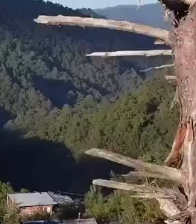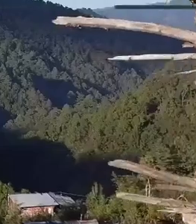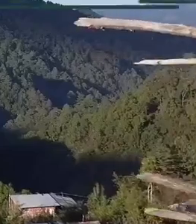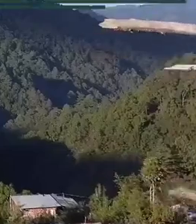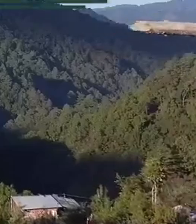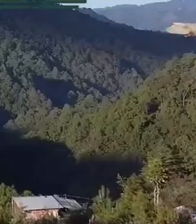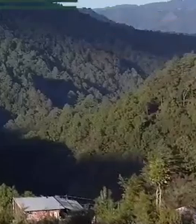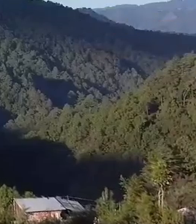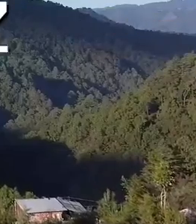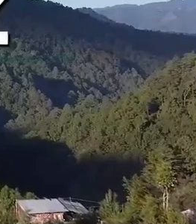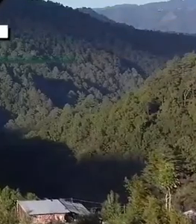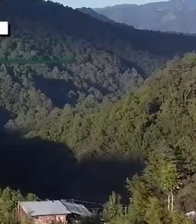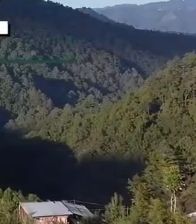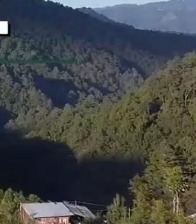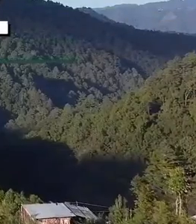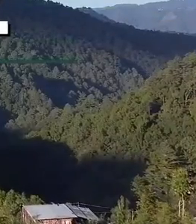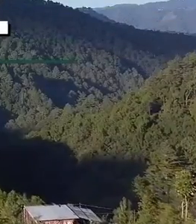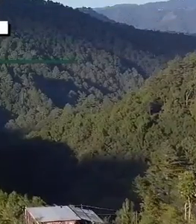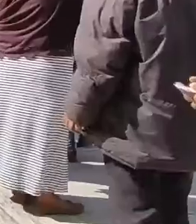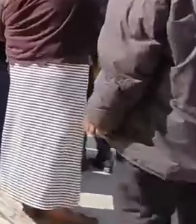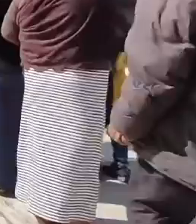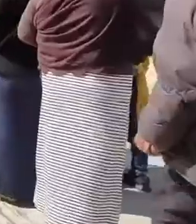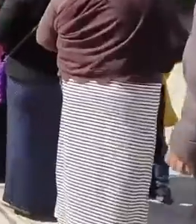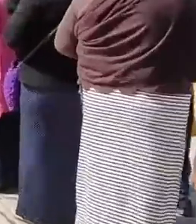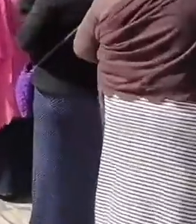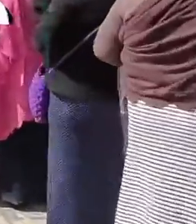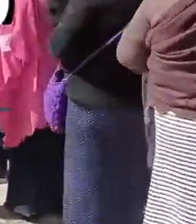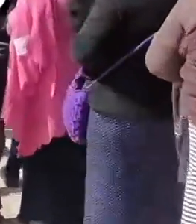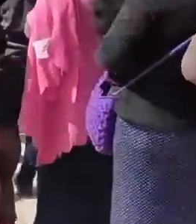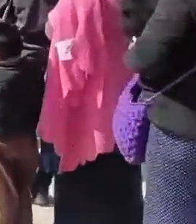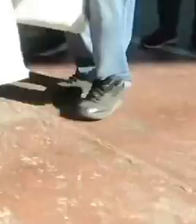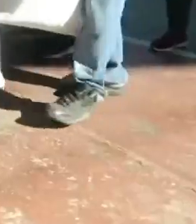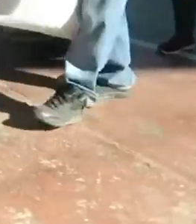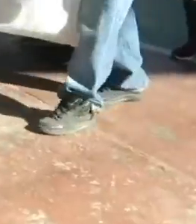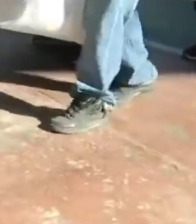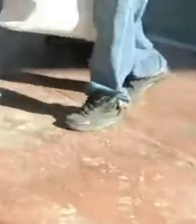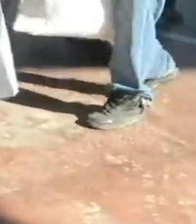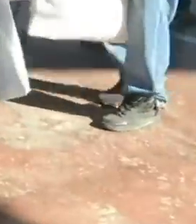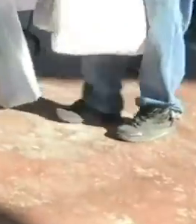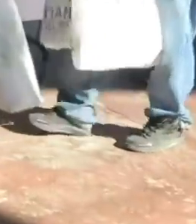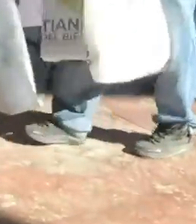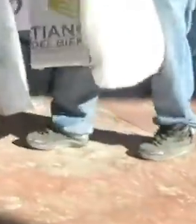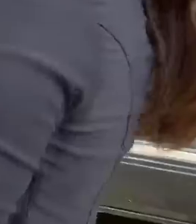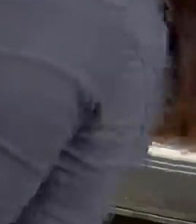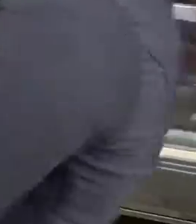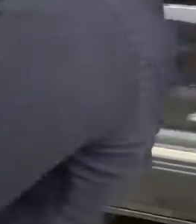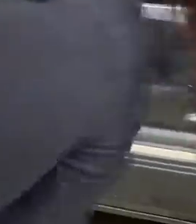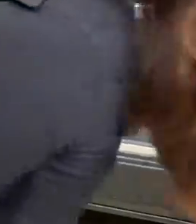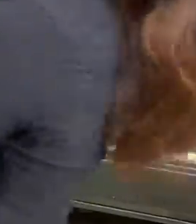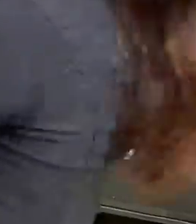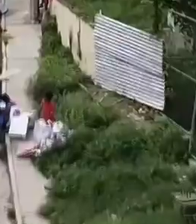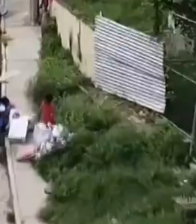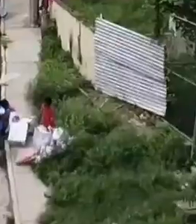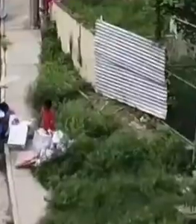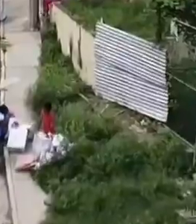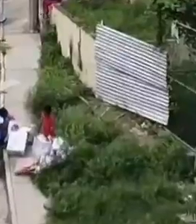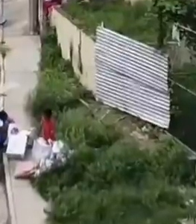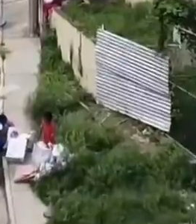El segundo punto fue Veracruz, donde la ayuda llegó a casi 27 mil familias con alto índice de pobreza.